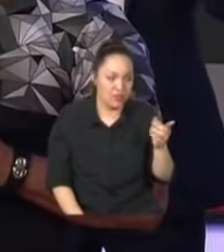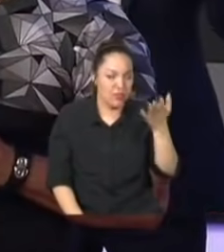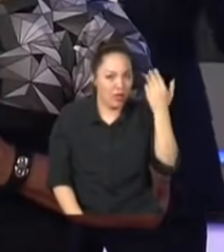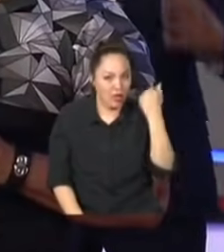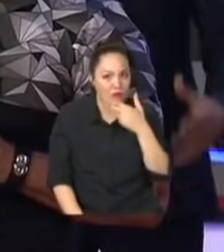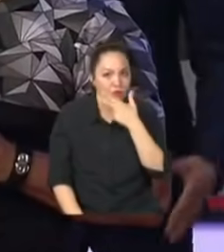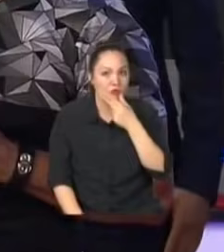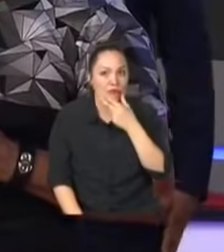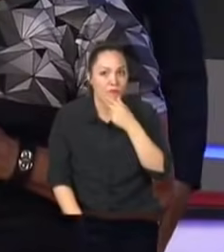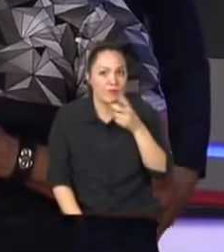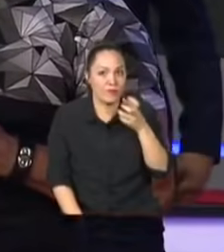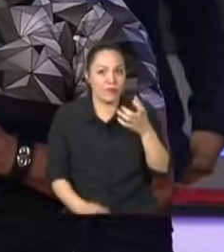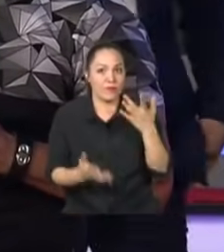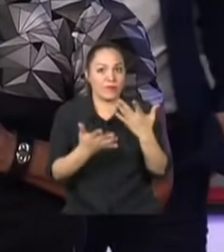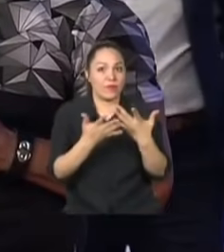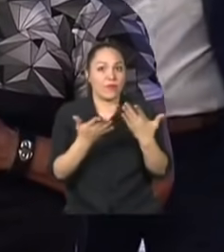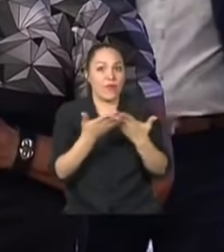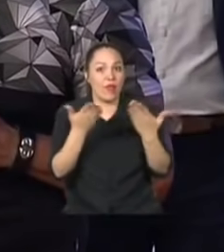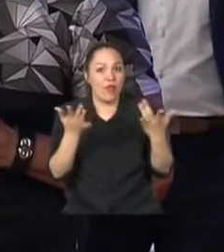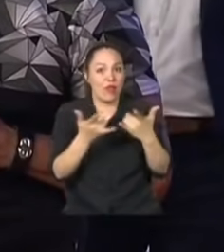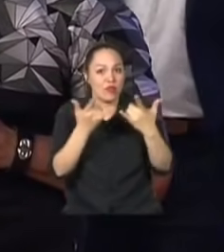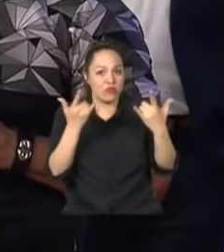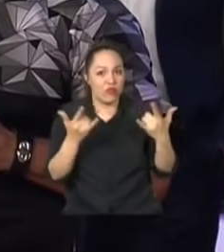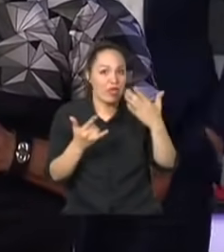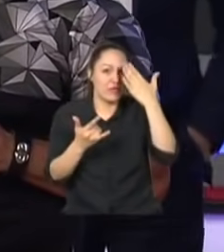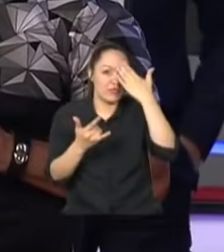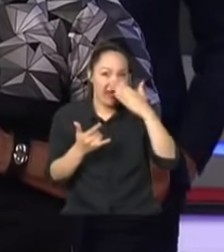historia actualmente, sabemos que tú eres